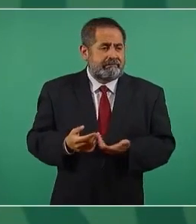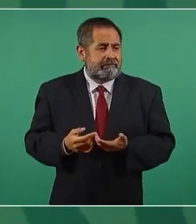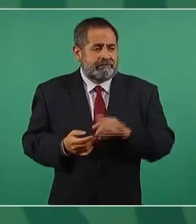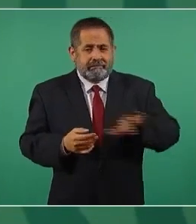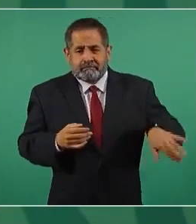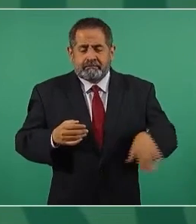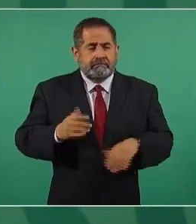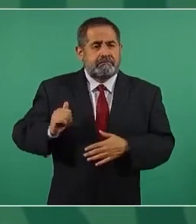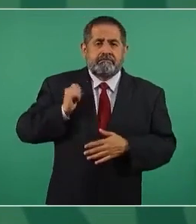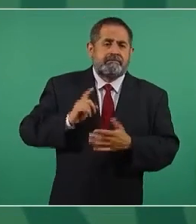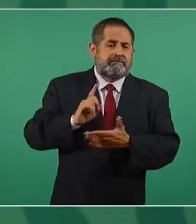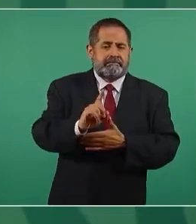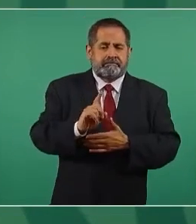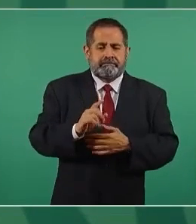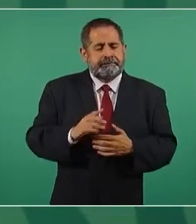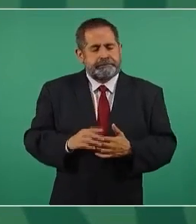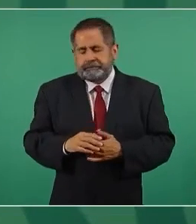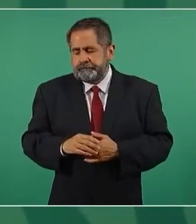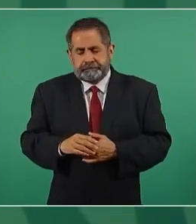No queremos eso.